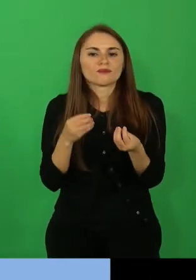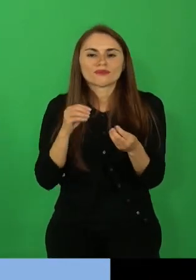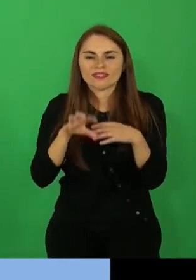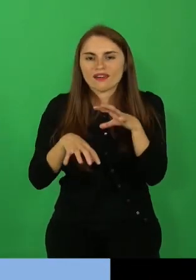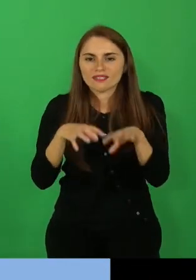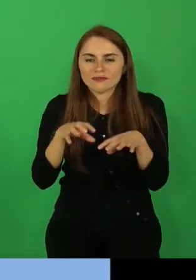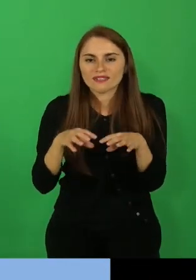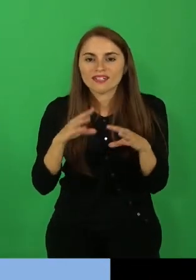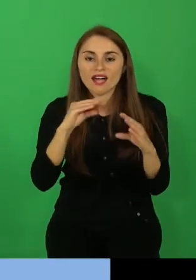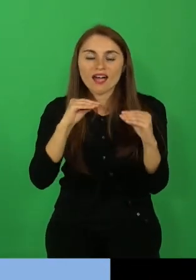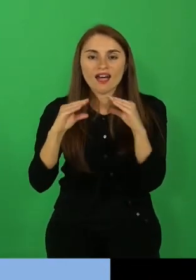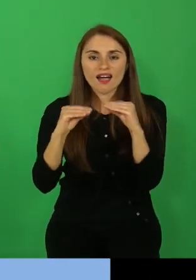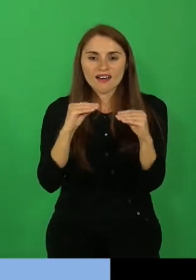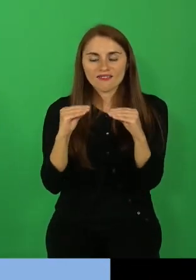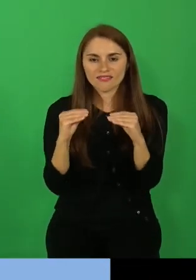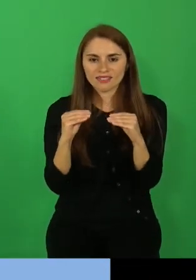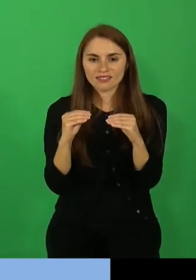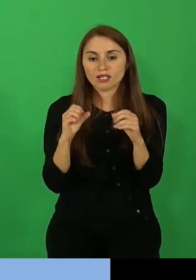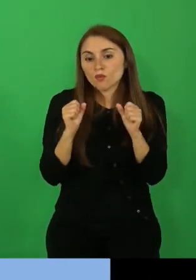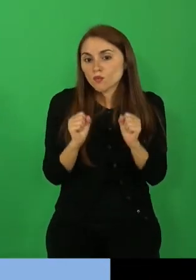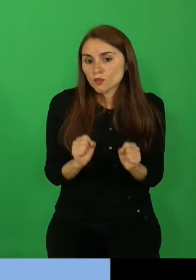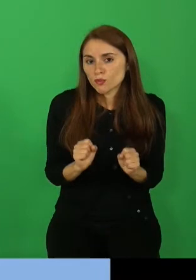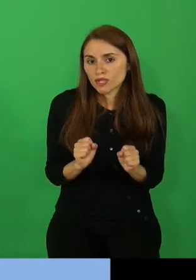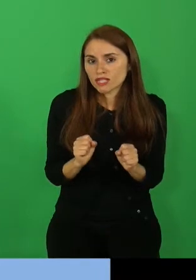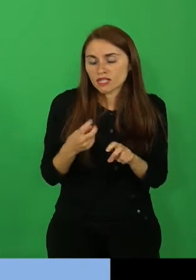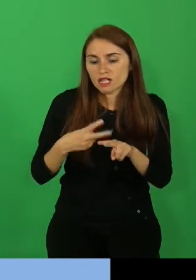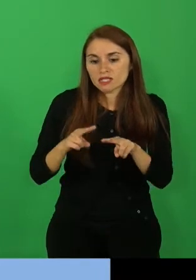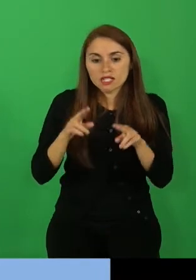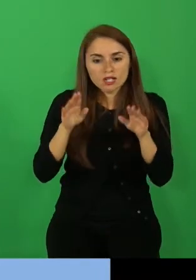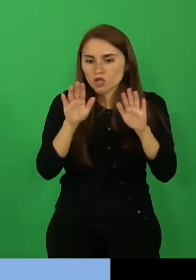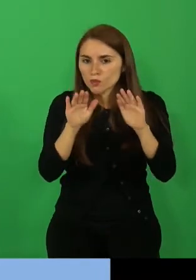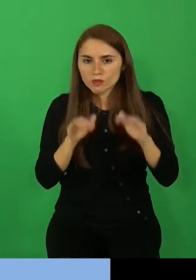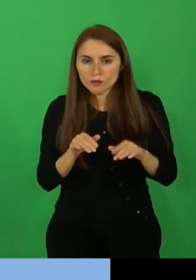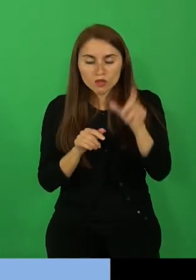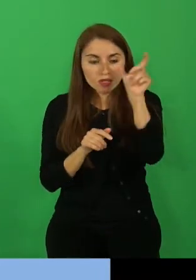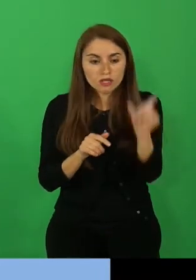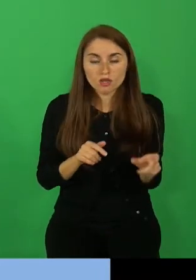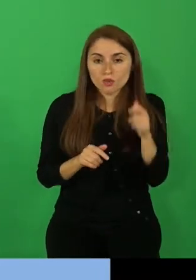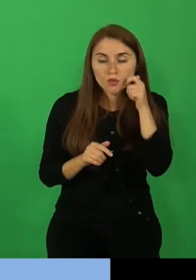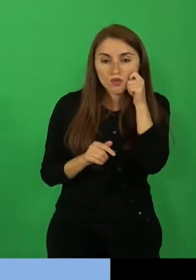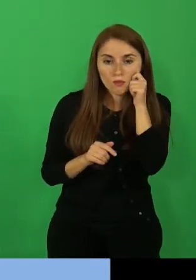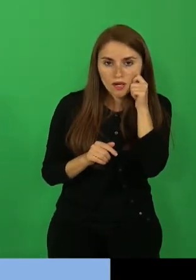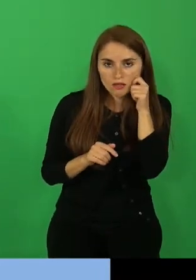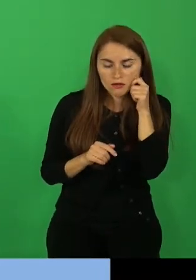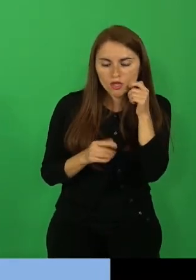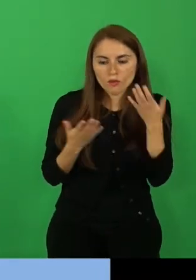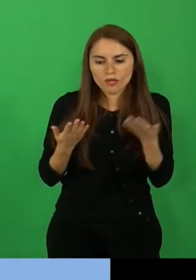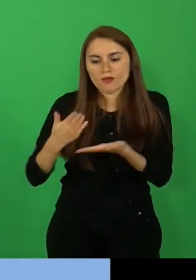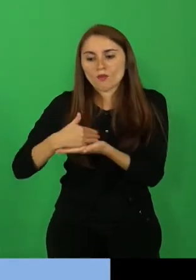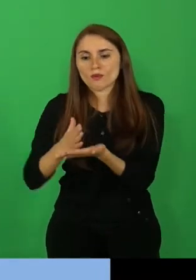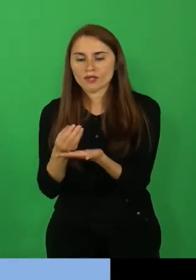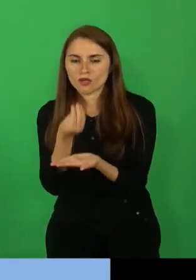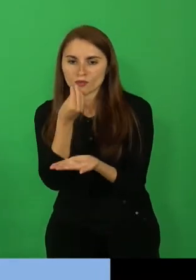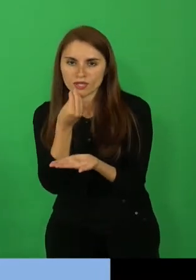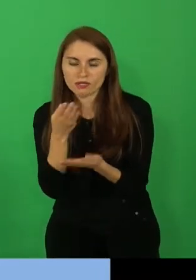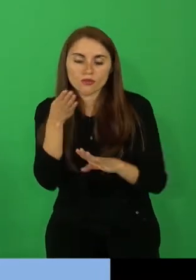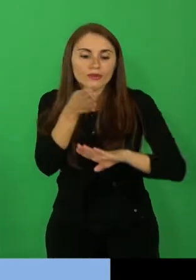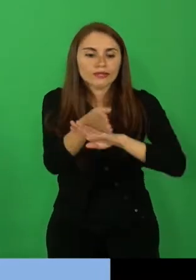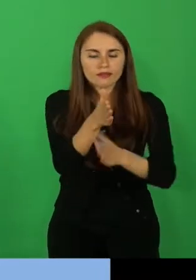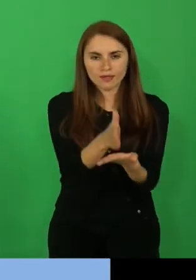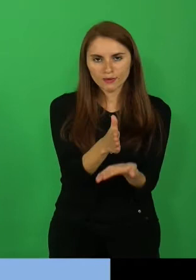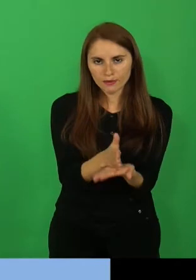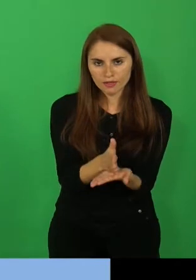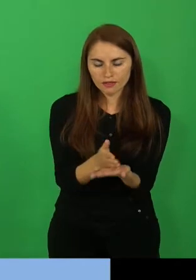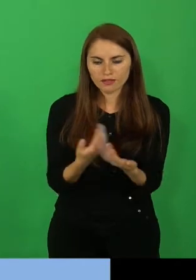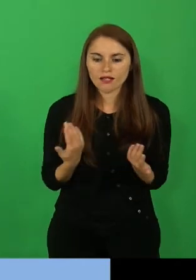animales personificados es cuando tiene habilidades que realizamos nosotros los seres humanos. Por ejemplo, el cocinar, el ir al colegio,